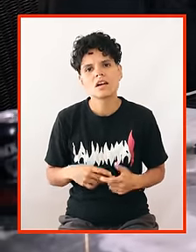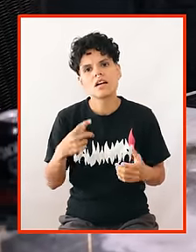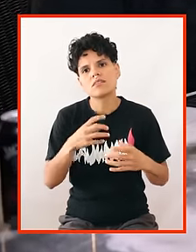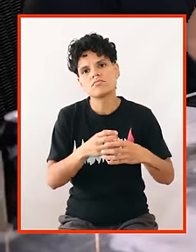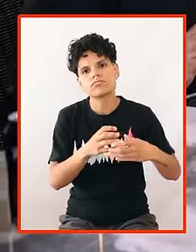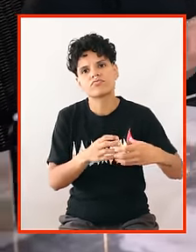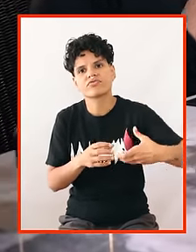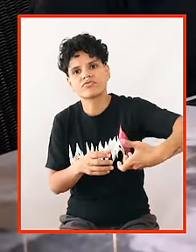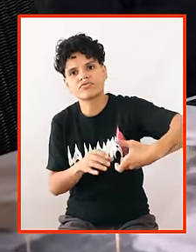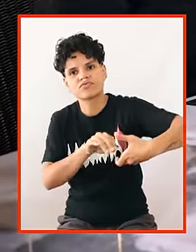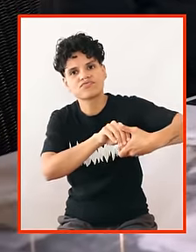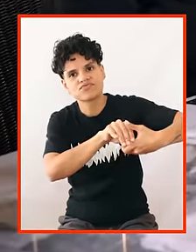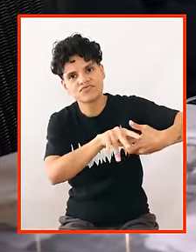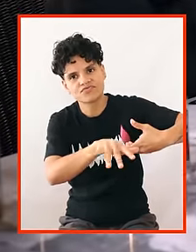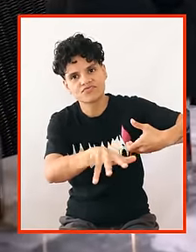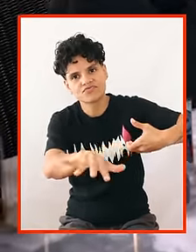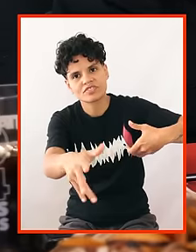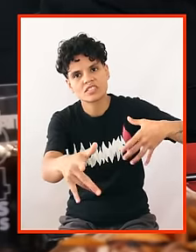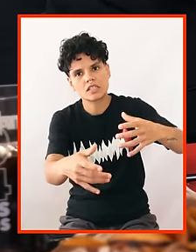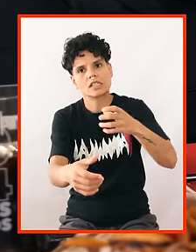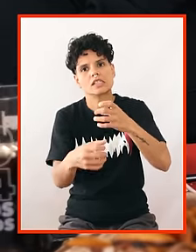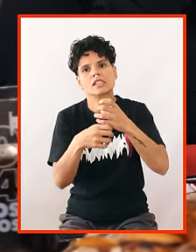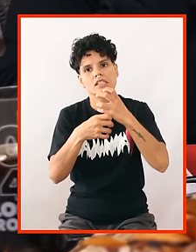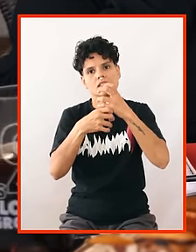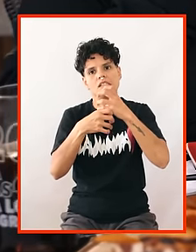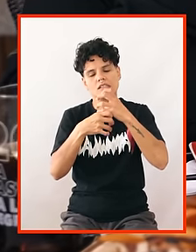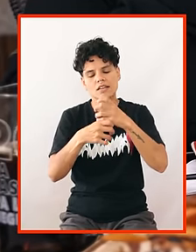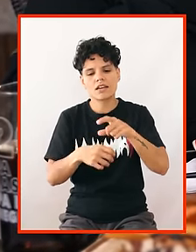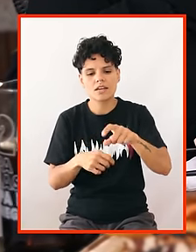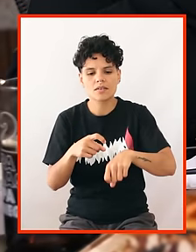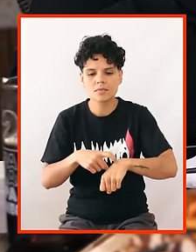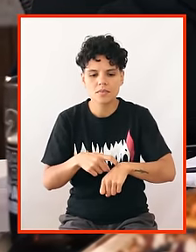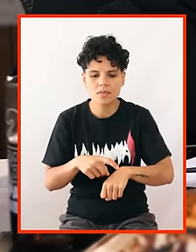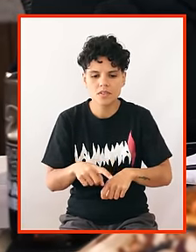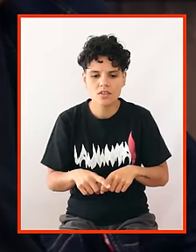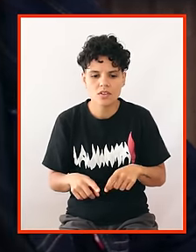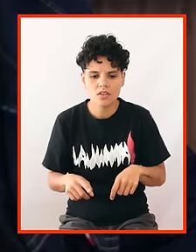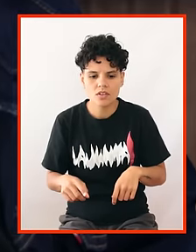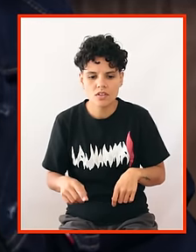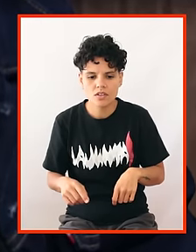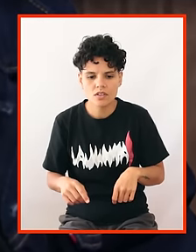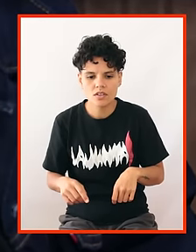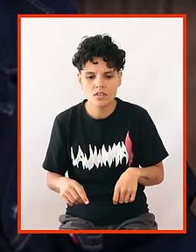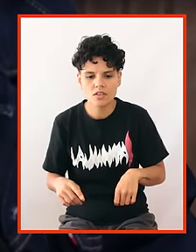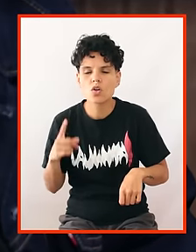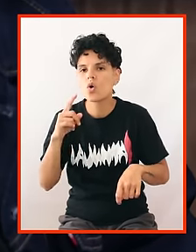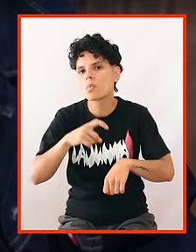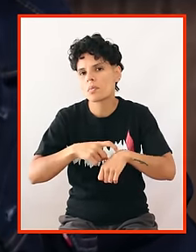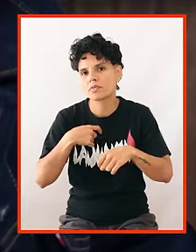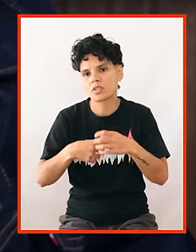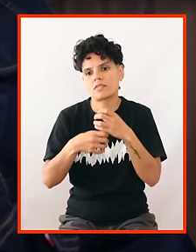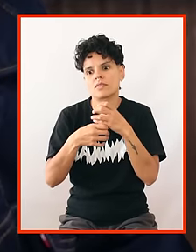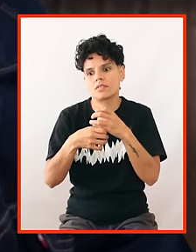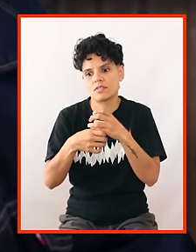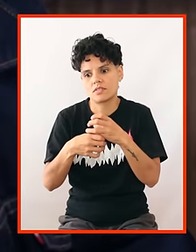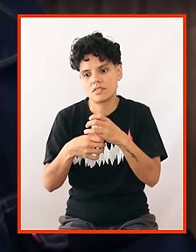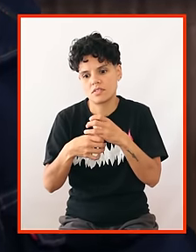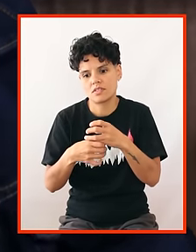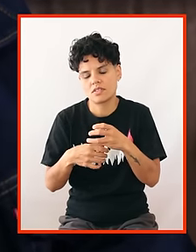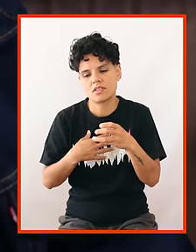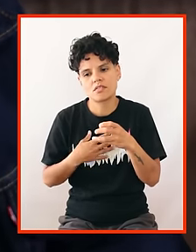Y te pegó el golpe. El guaracazo. Pero no te alcanzaste a desmayar, ¿no perdiste el...? No, pero en un momento estaba así y dije,